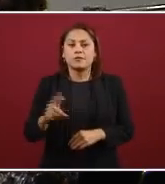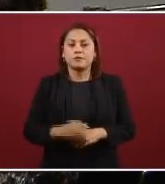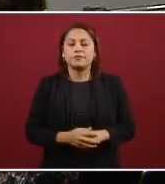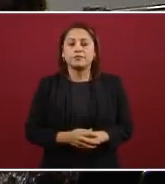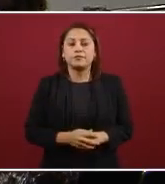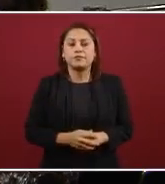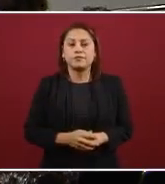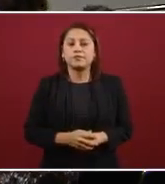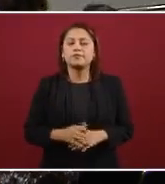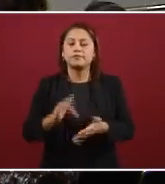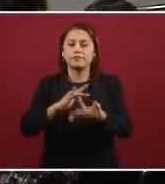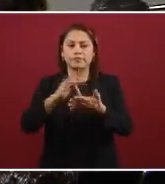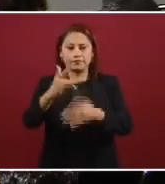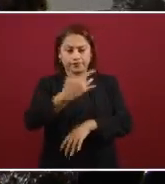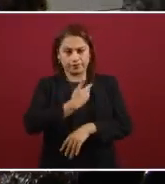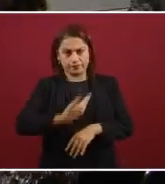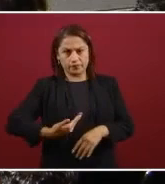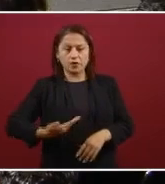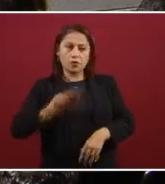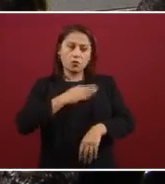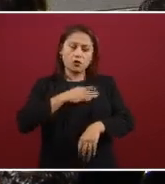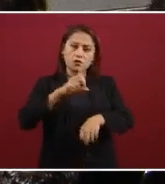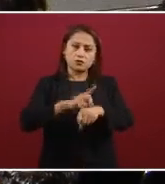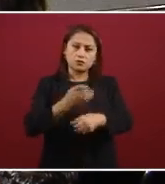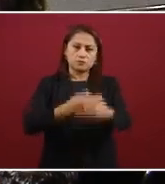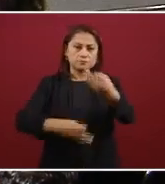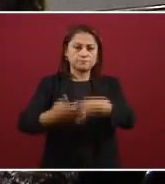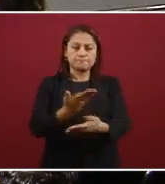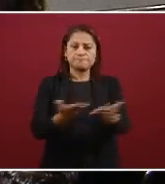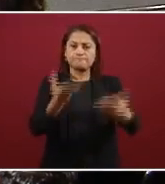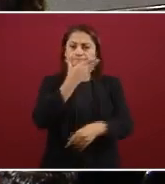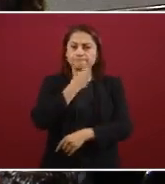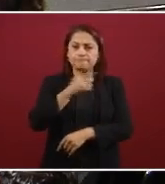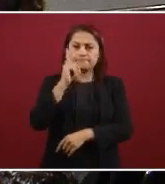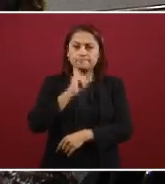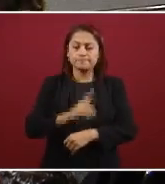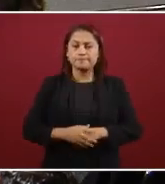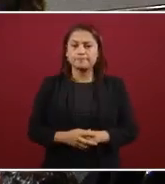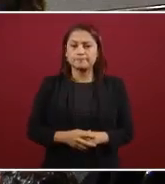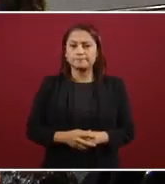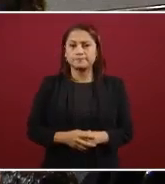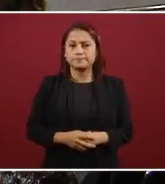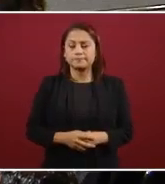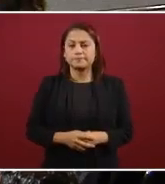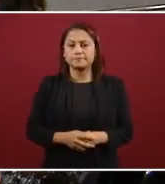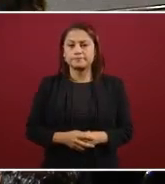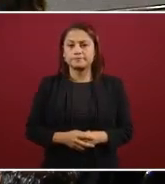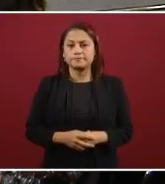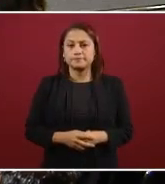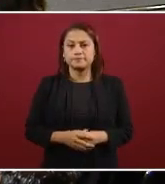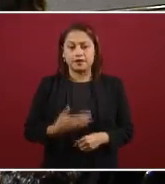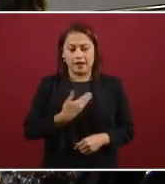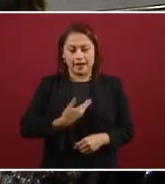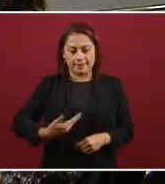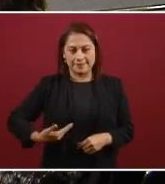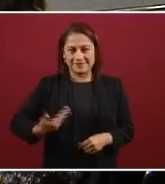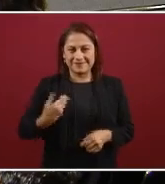Gracias, presidente. Muy buenos días tengan todas y todos ustedes. Como ha señalado el